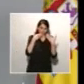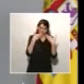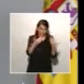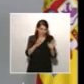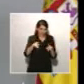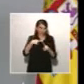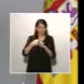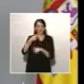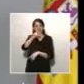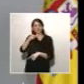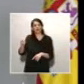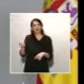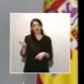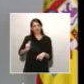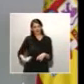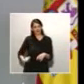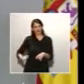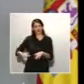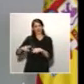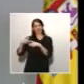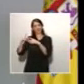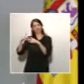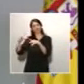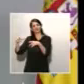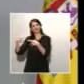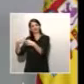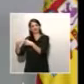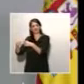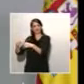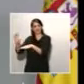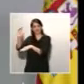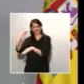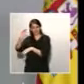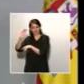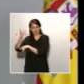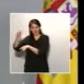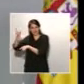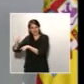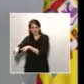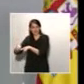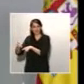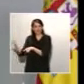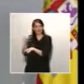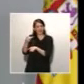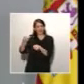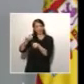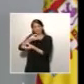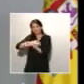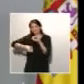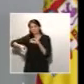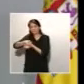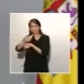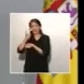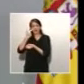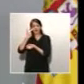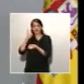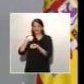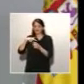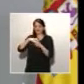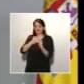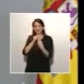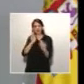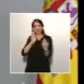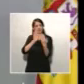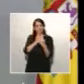científicas que han trabajado para determinar cuál era la mejor forma de abordar la situación ante esta necesidad